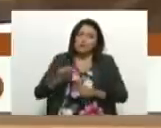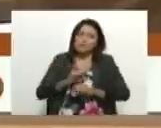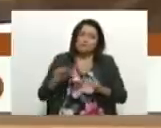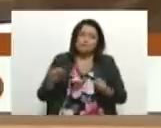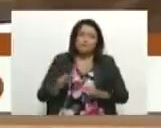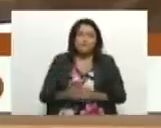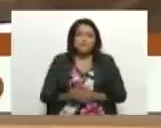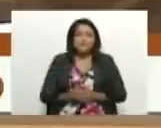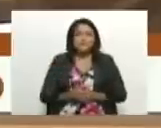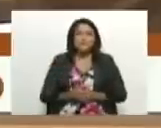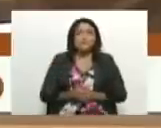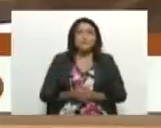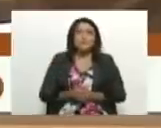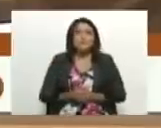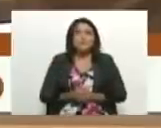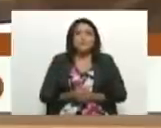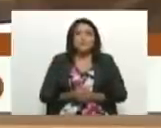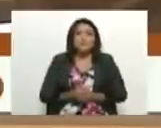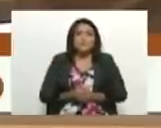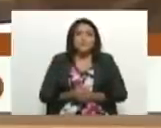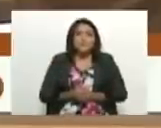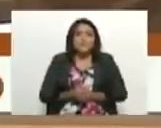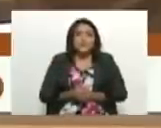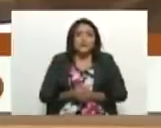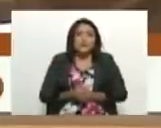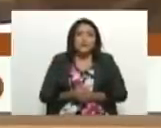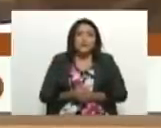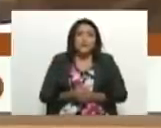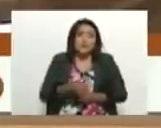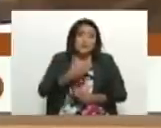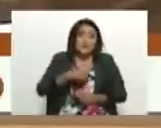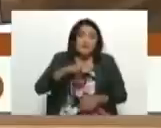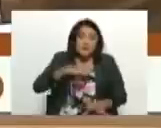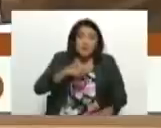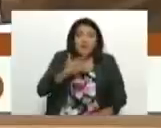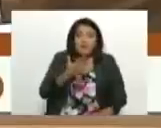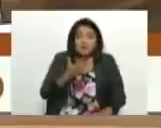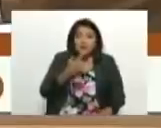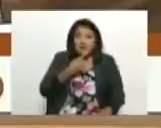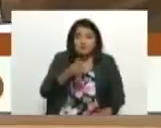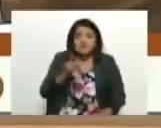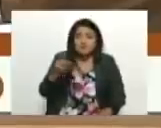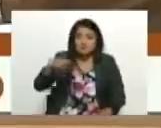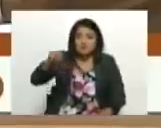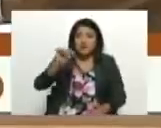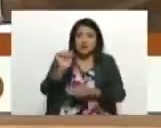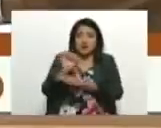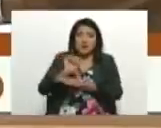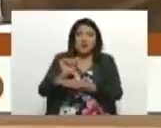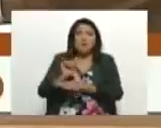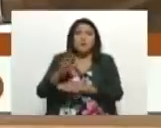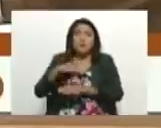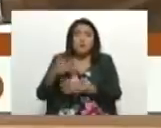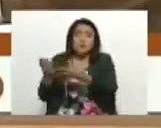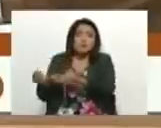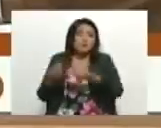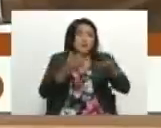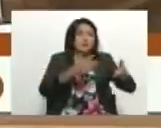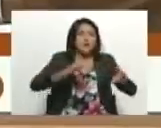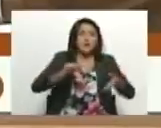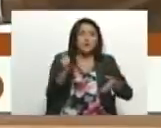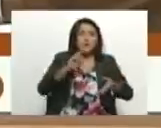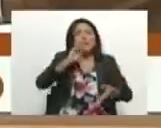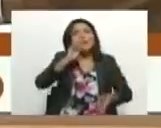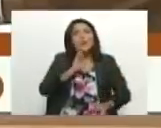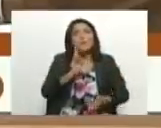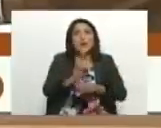El presidente tiene la disposición de que esas camionetas, por ejemplo, vayan directamente a la Policía Nacional Bolivariana para que